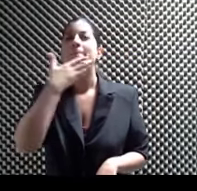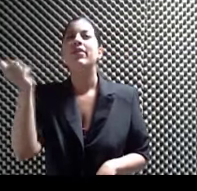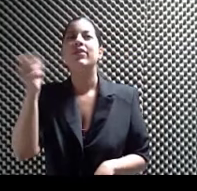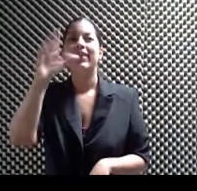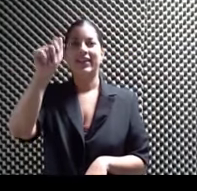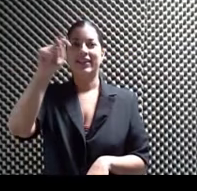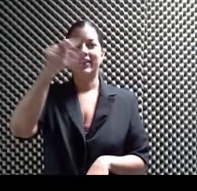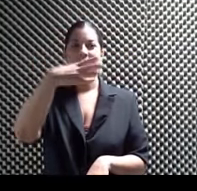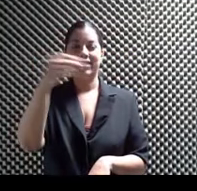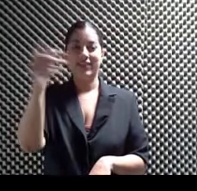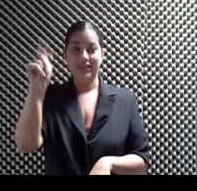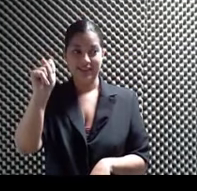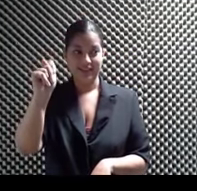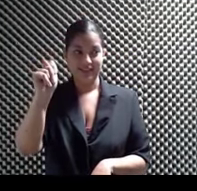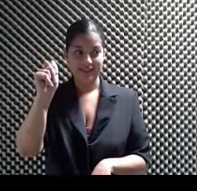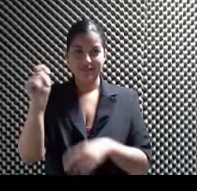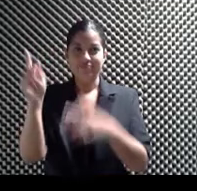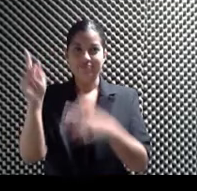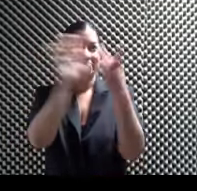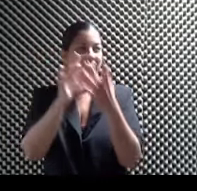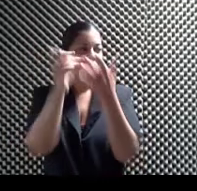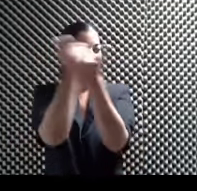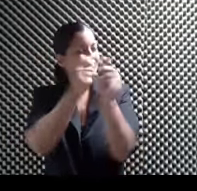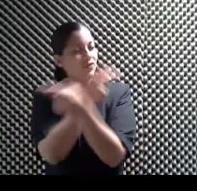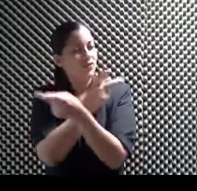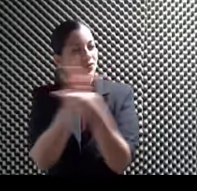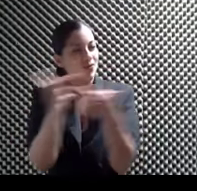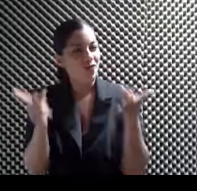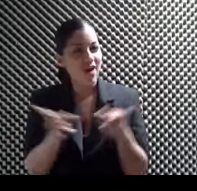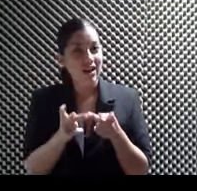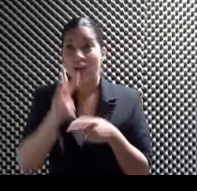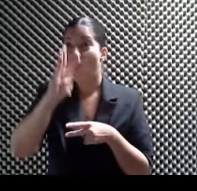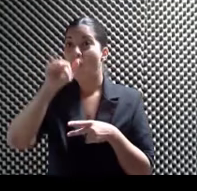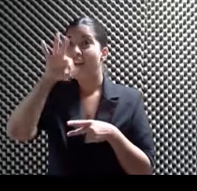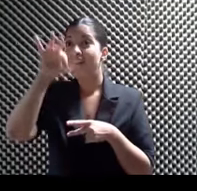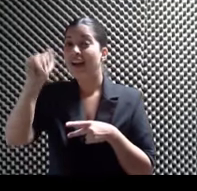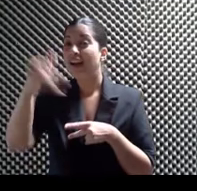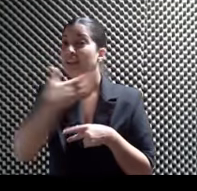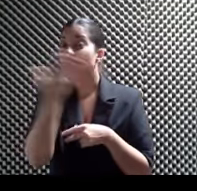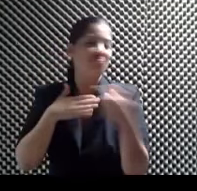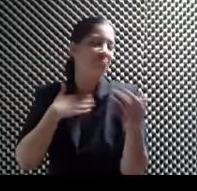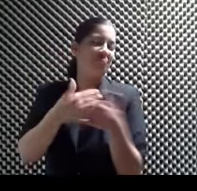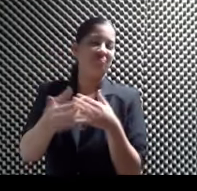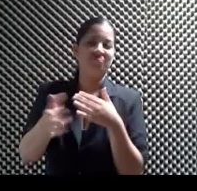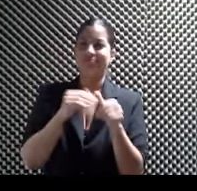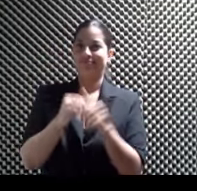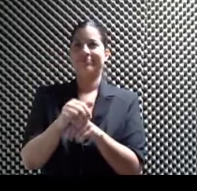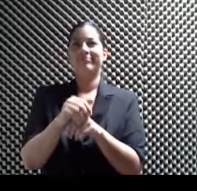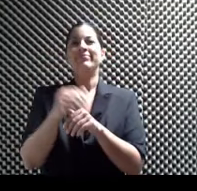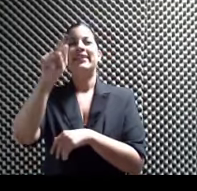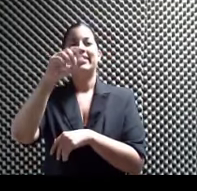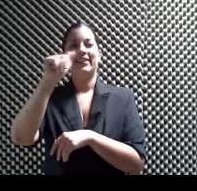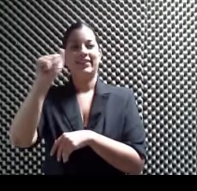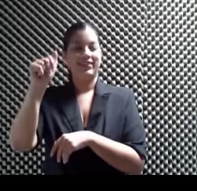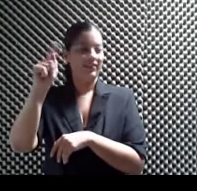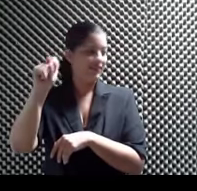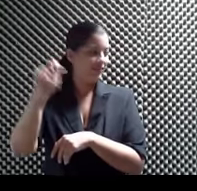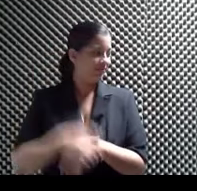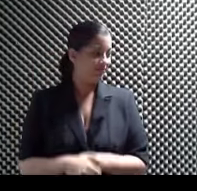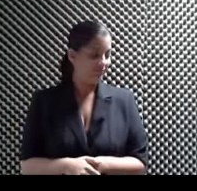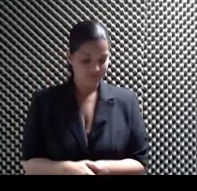&T Para conectarte Donde quiera Con o sin wifi En la red 4G Más avanzada AT&T Detalles en la prensa